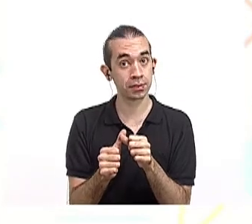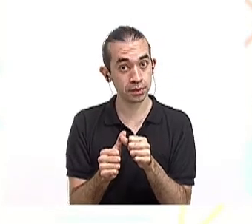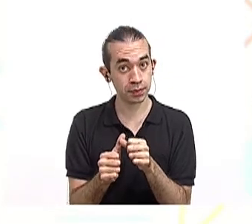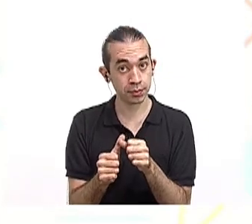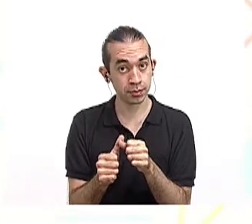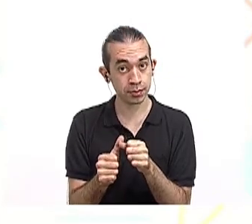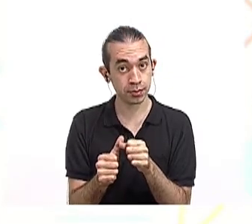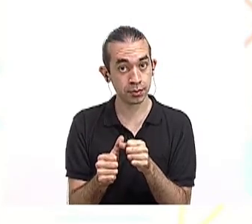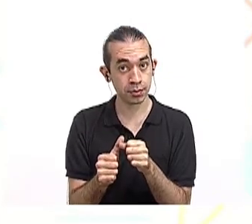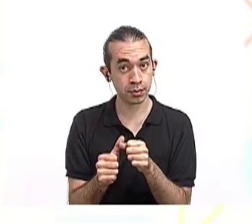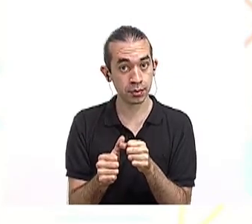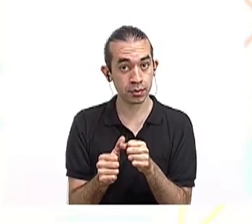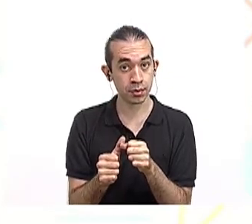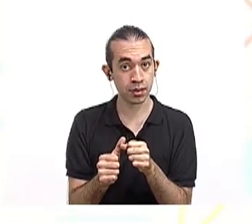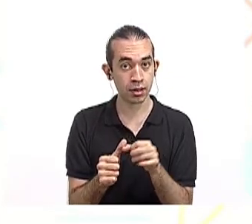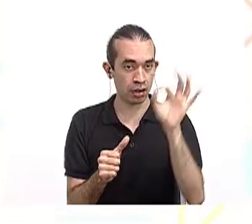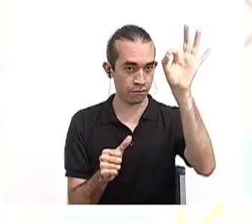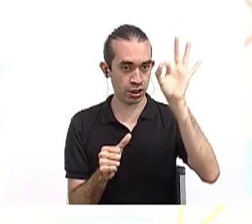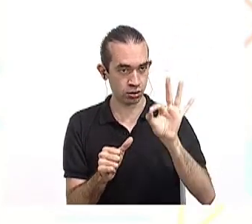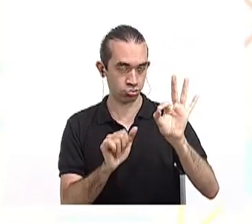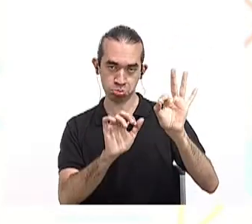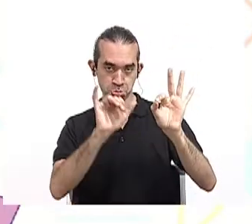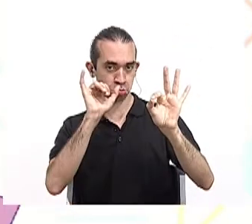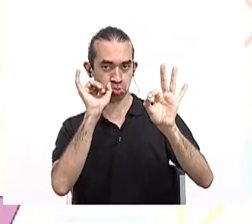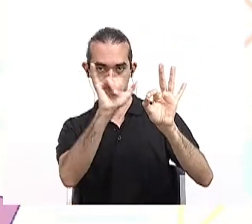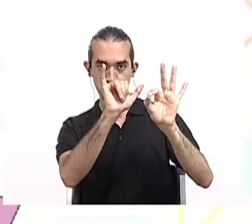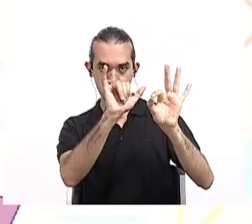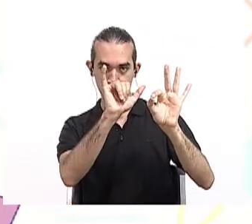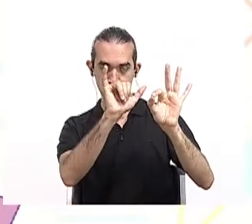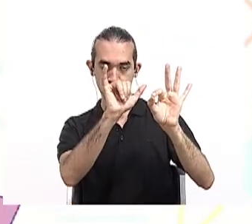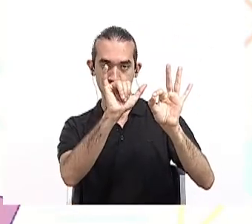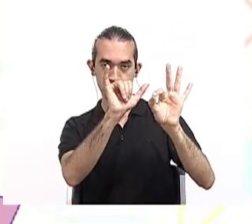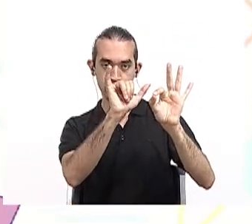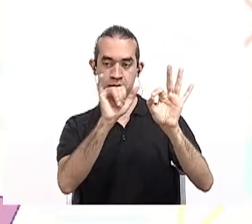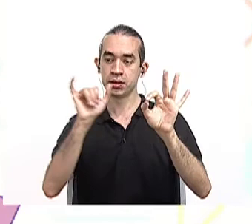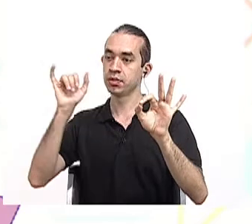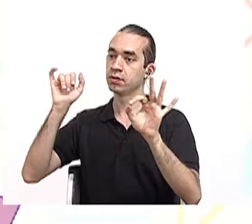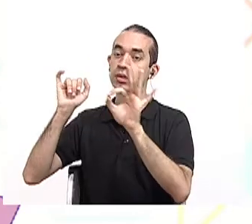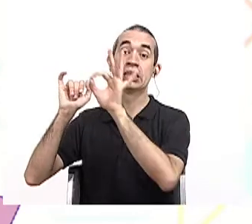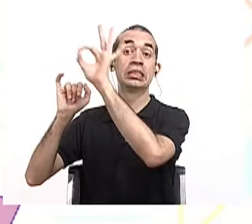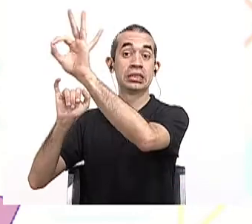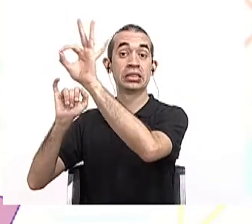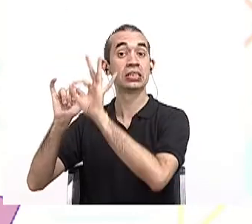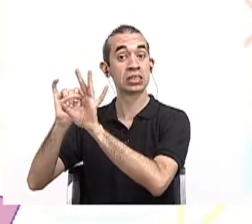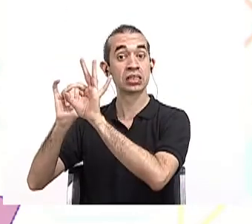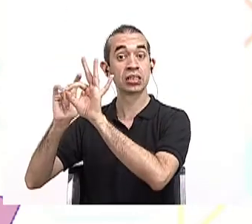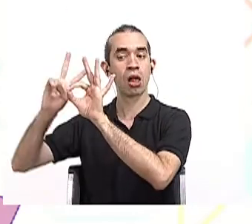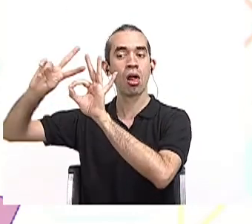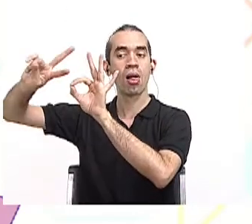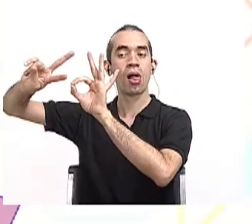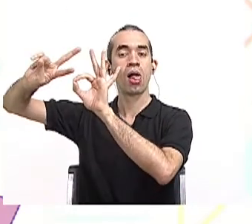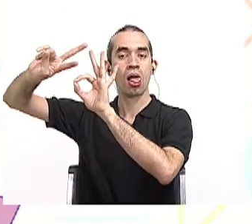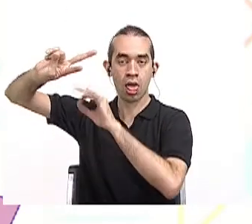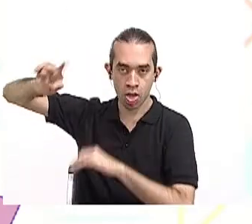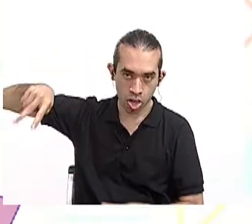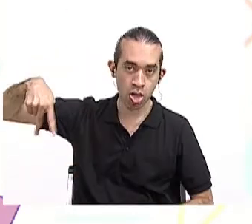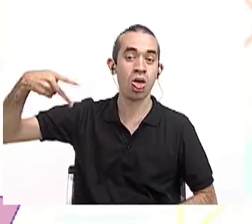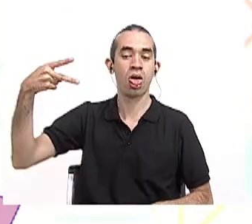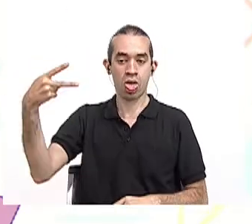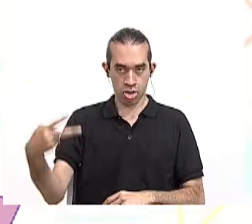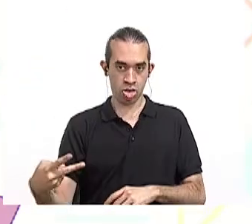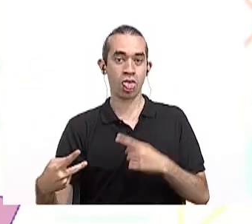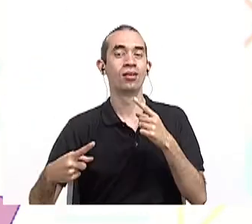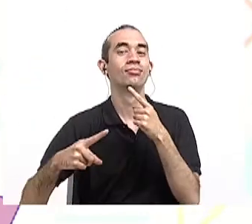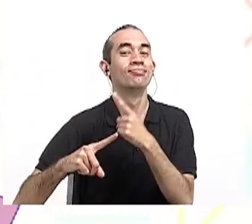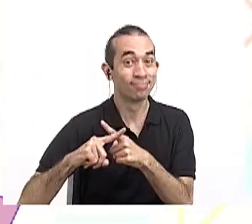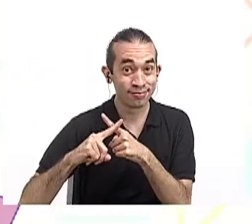La primer fracción se va a multiplicar, claro, se multiplica por el recíproco